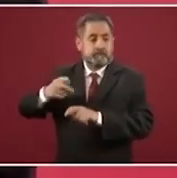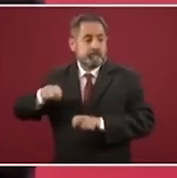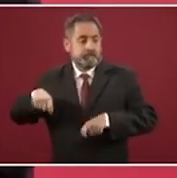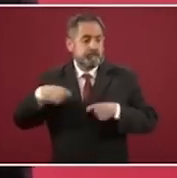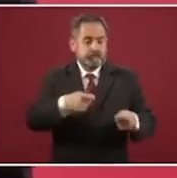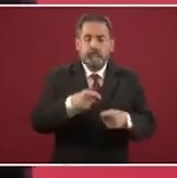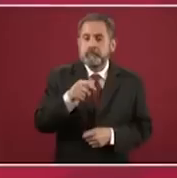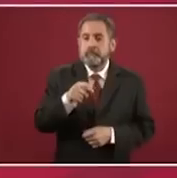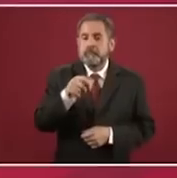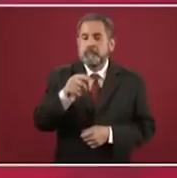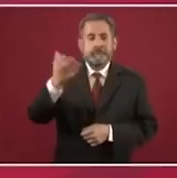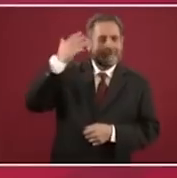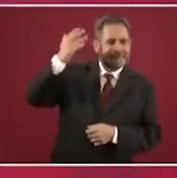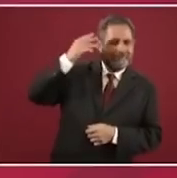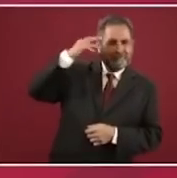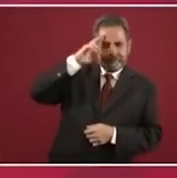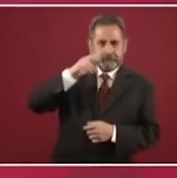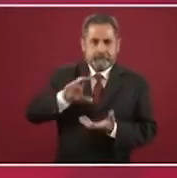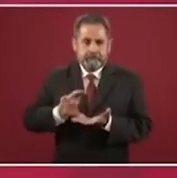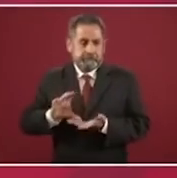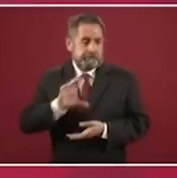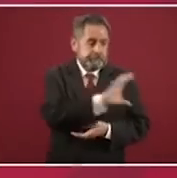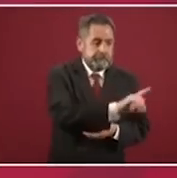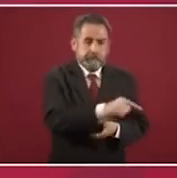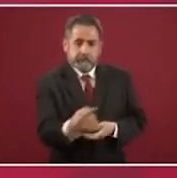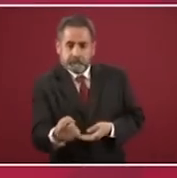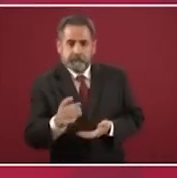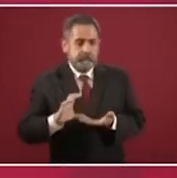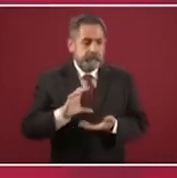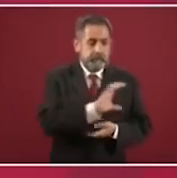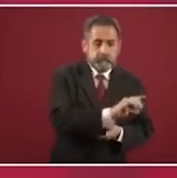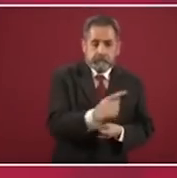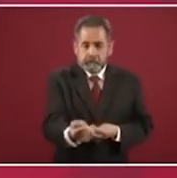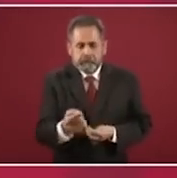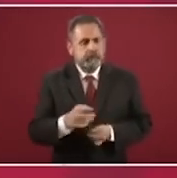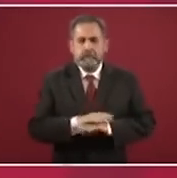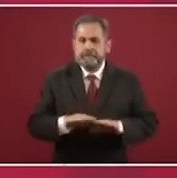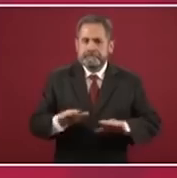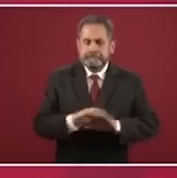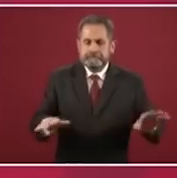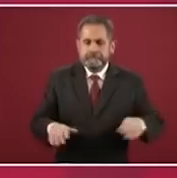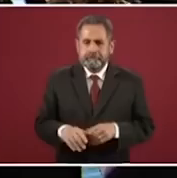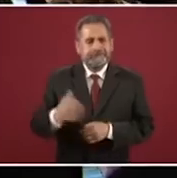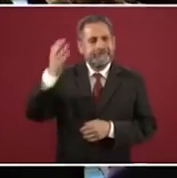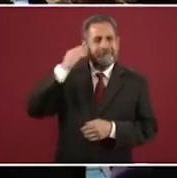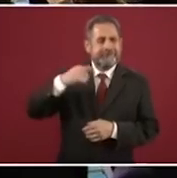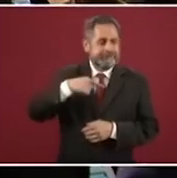No pasa, como era antes, por instancias del gobierno